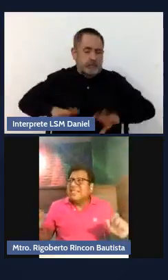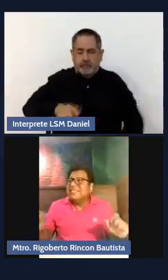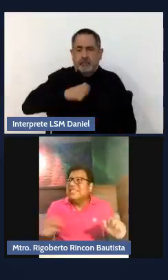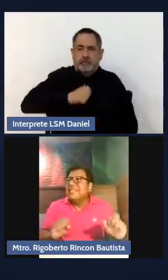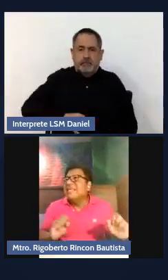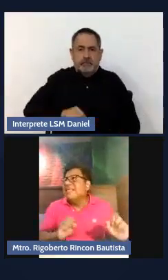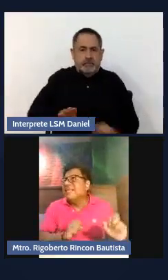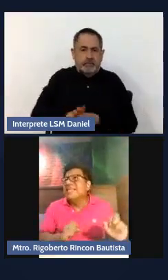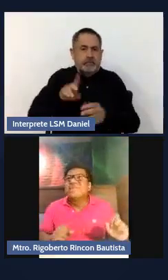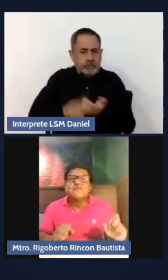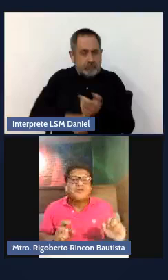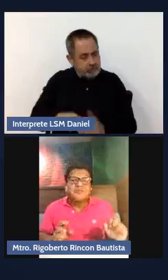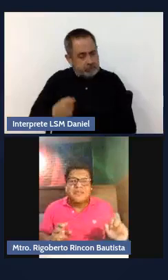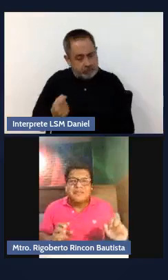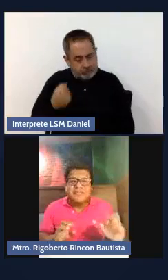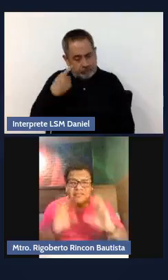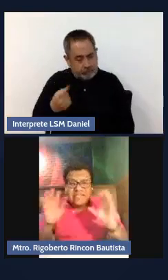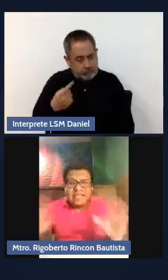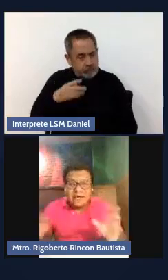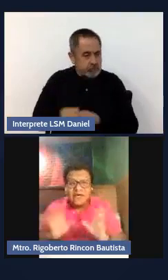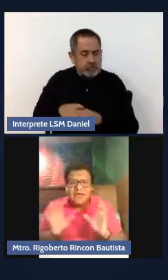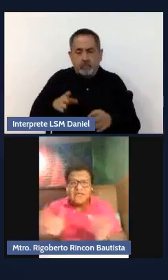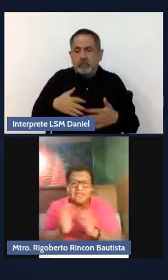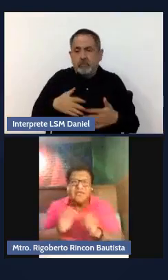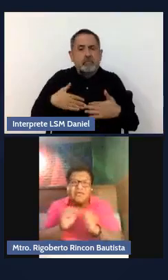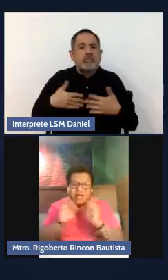ya tenemos completamente un desarrollo físico